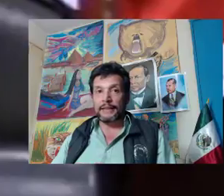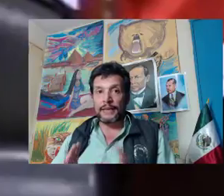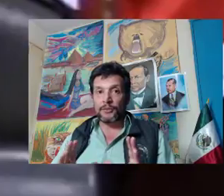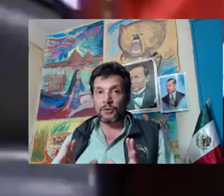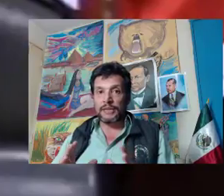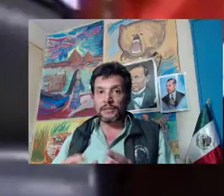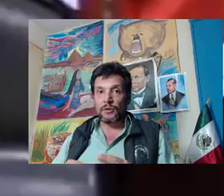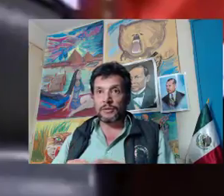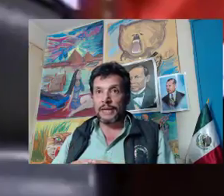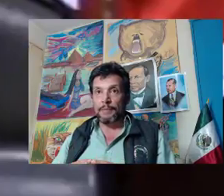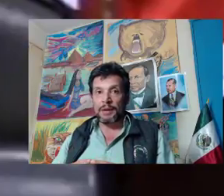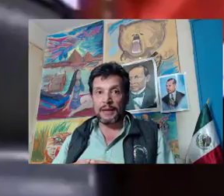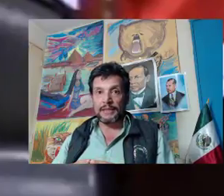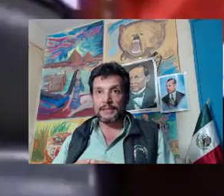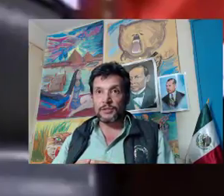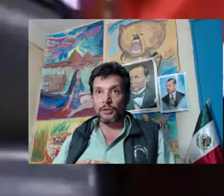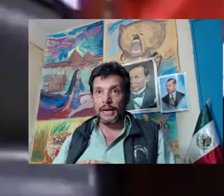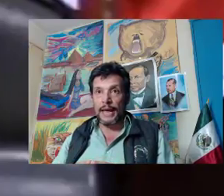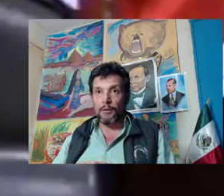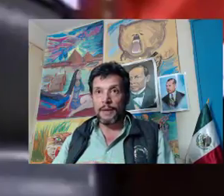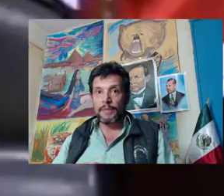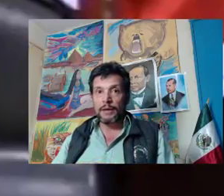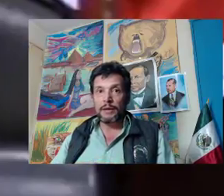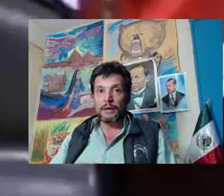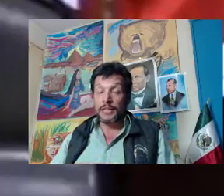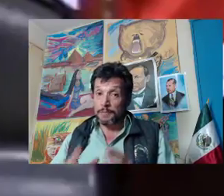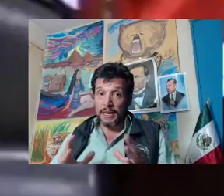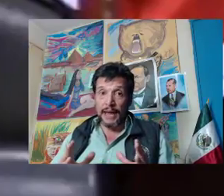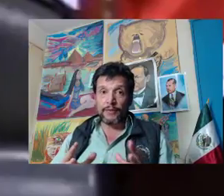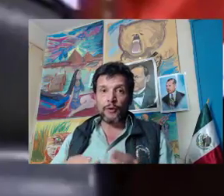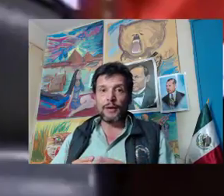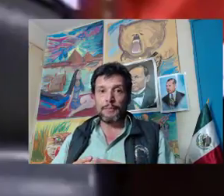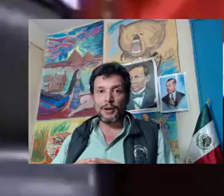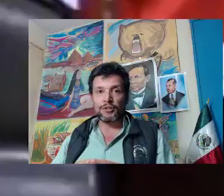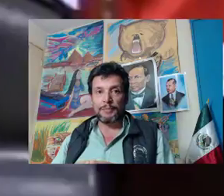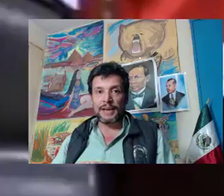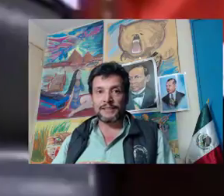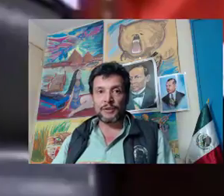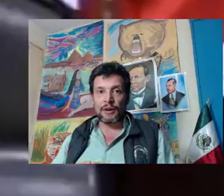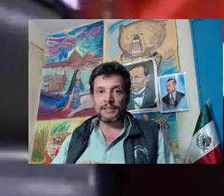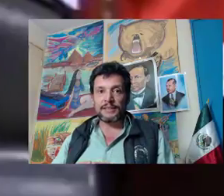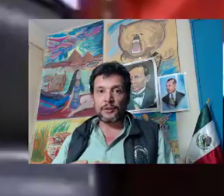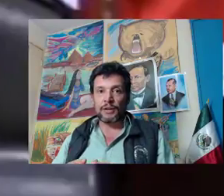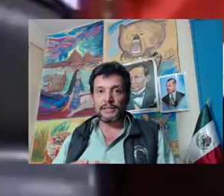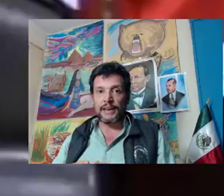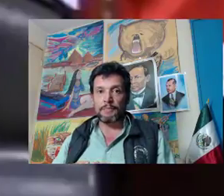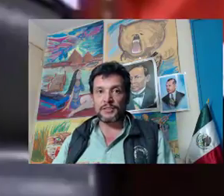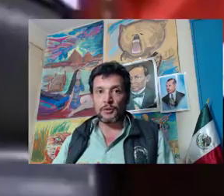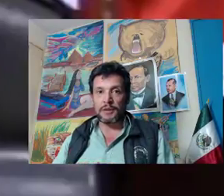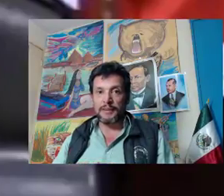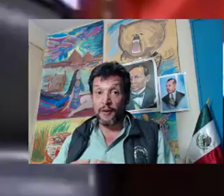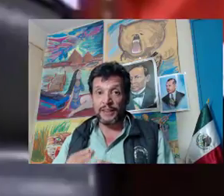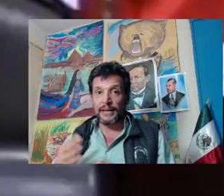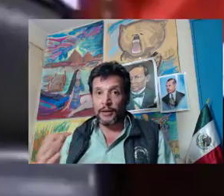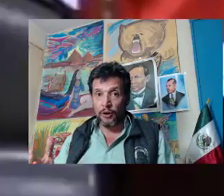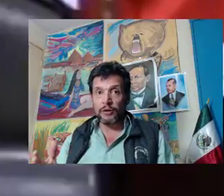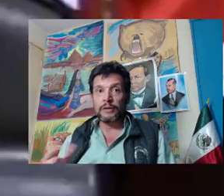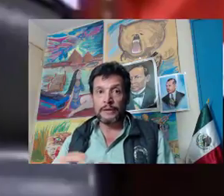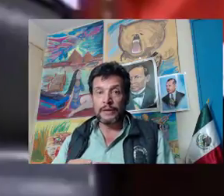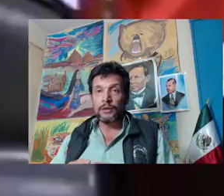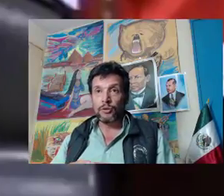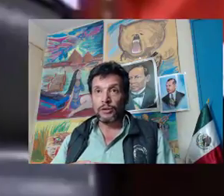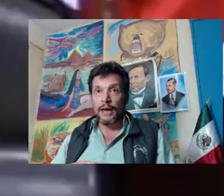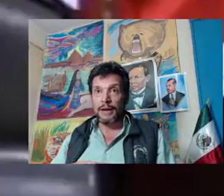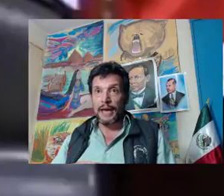los decretitos estos de la privatización del agua, que esperando, amigos, amigas, señoras y señores, hayan visto mi video